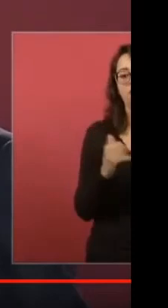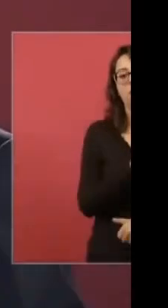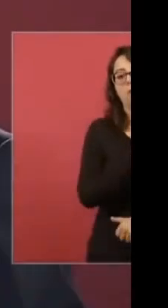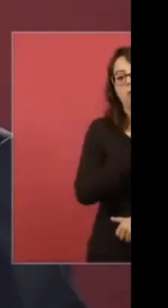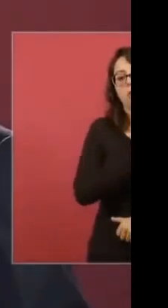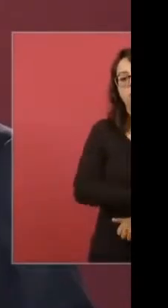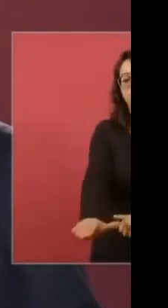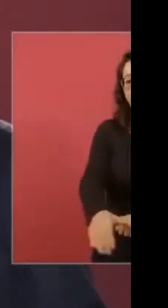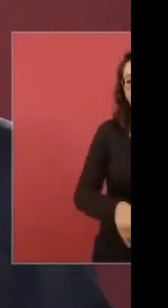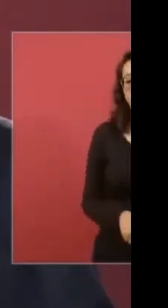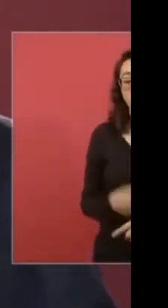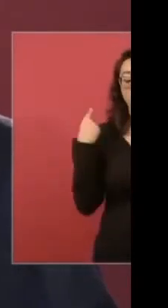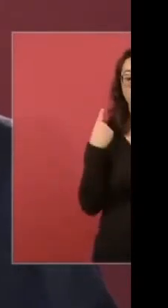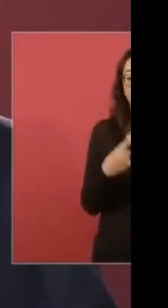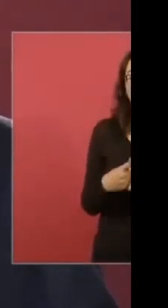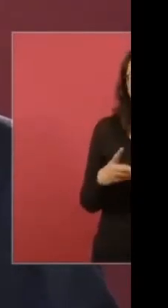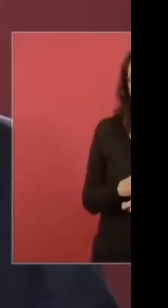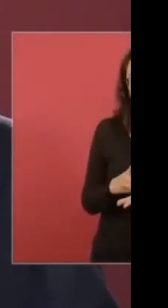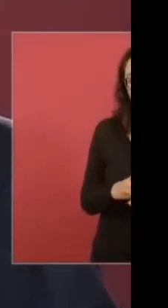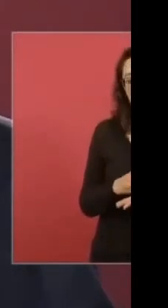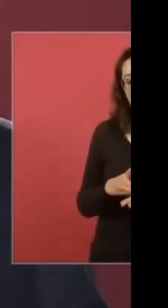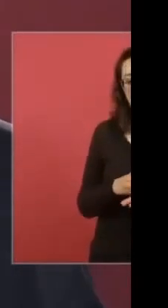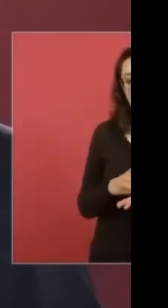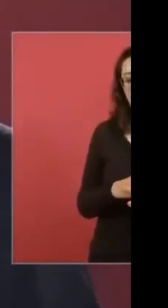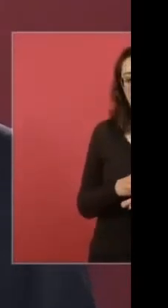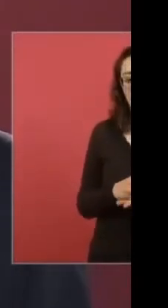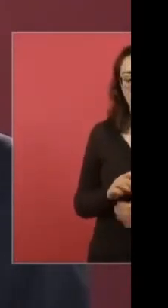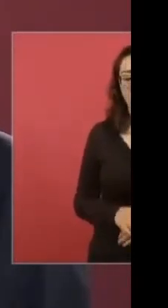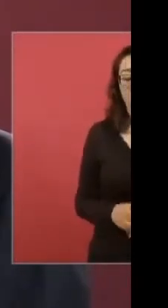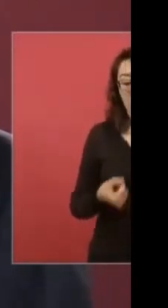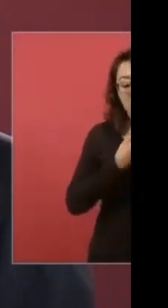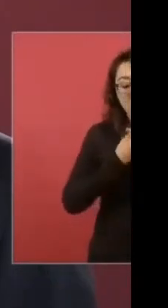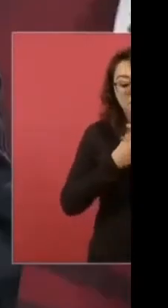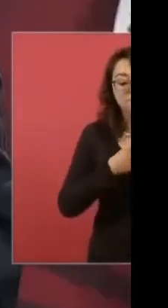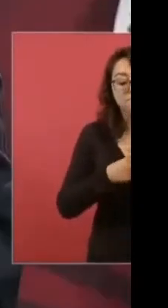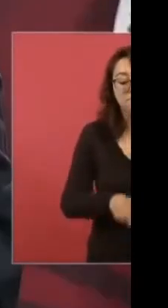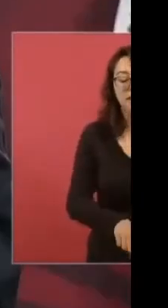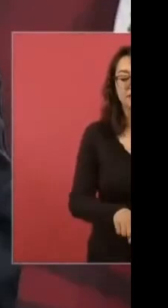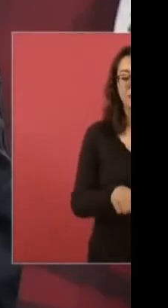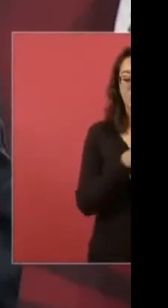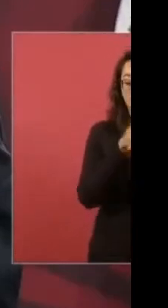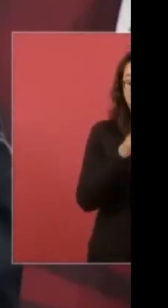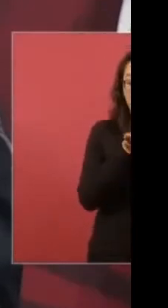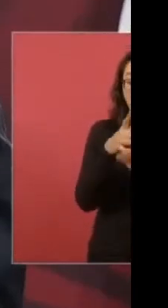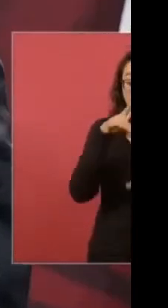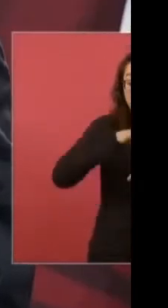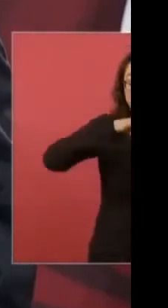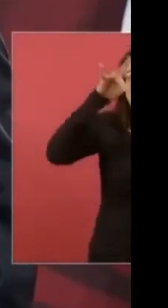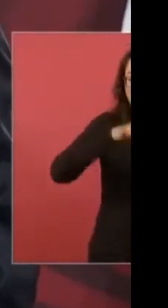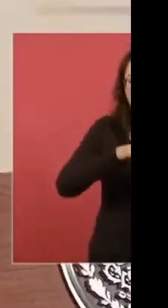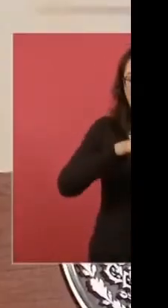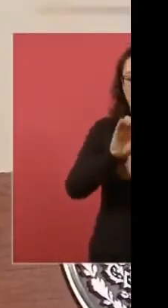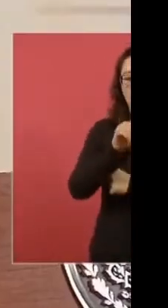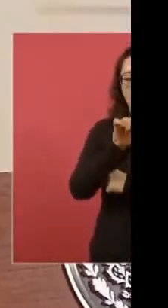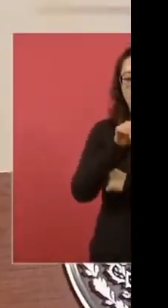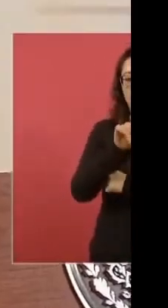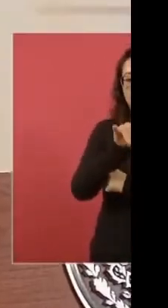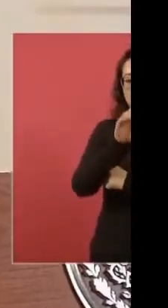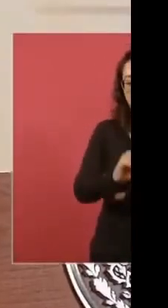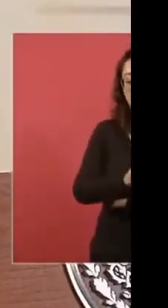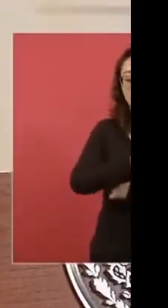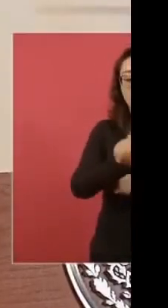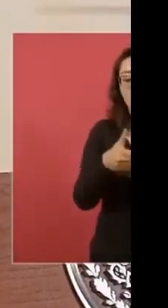se los voy a poner en pantalla No solo son las letras sino la invitación